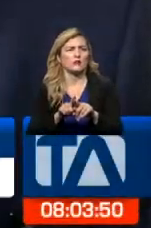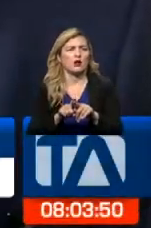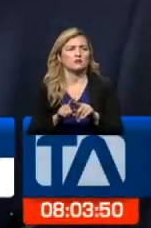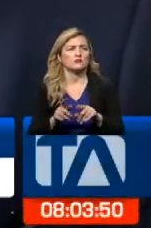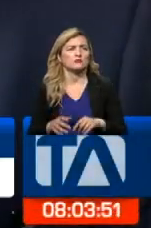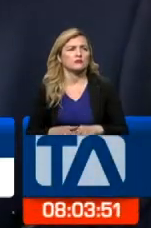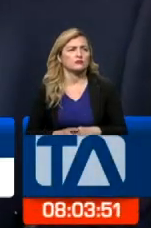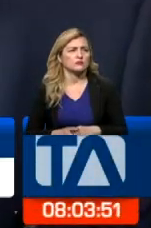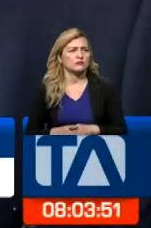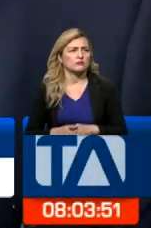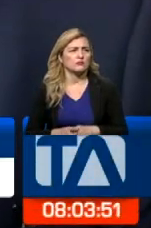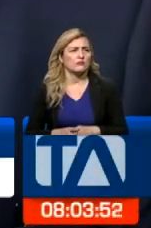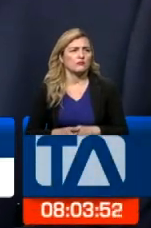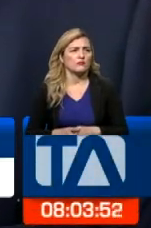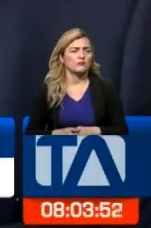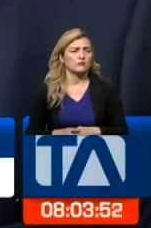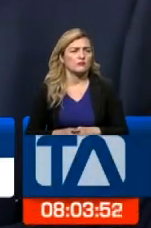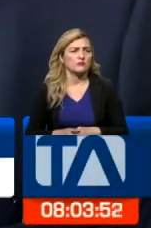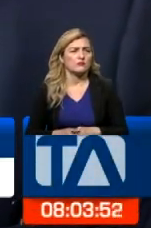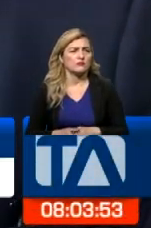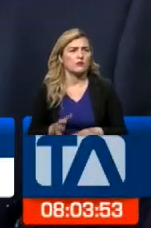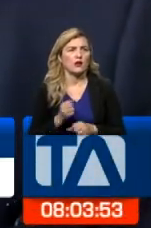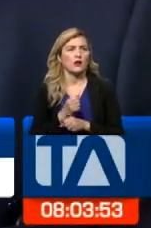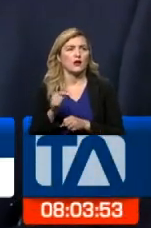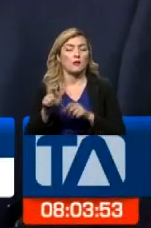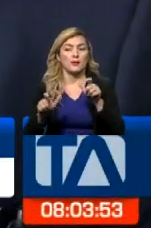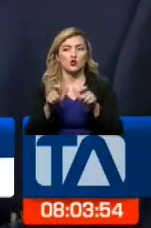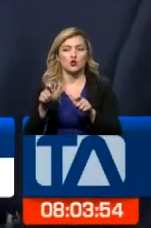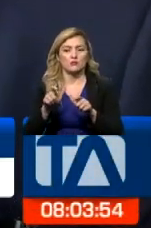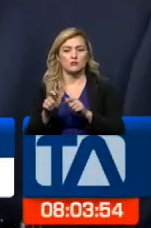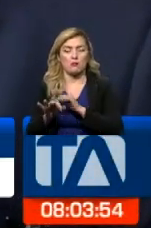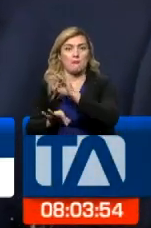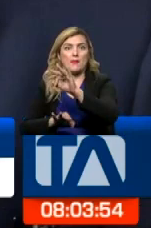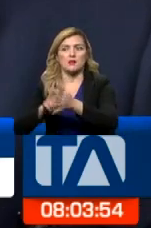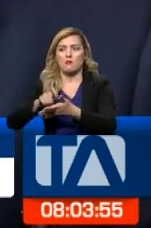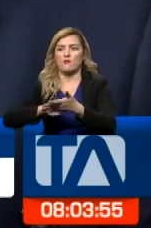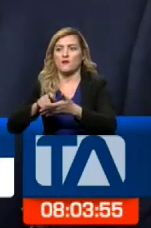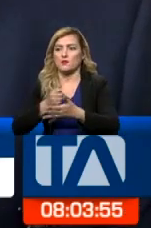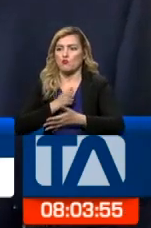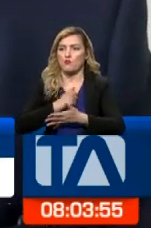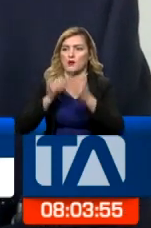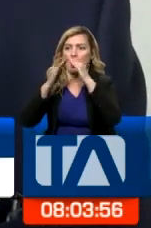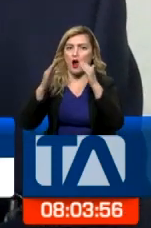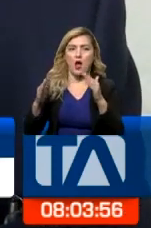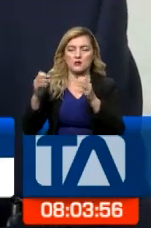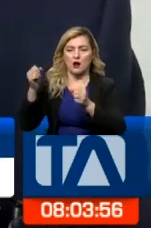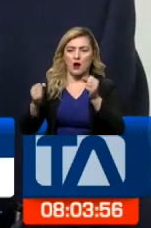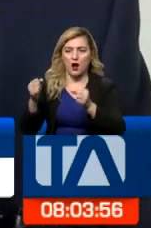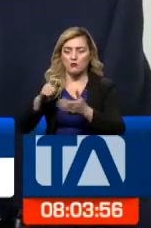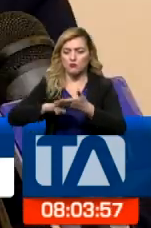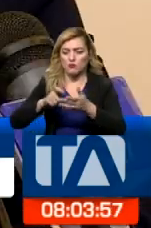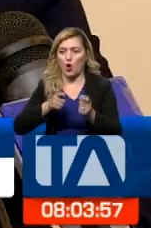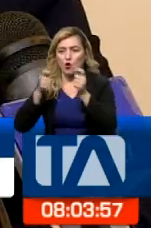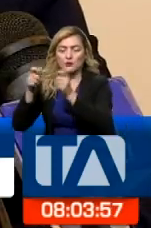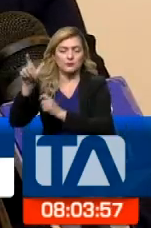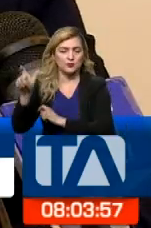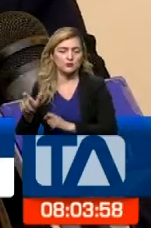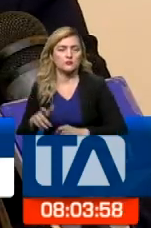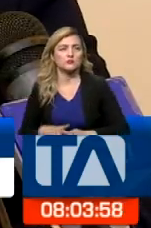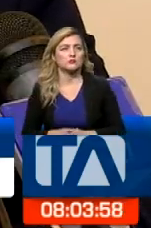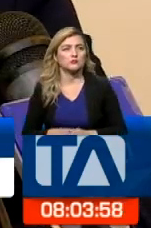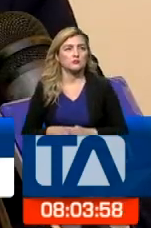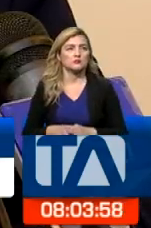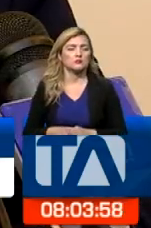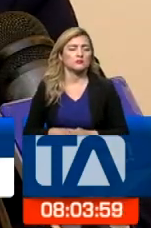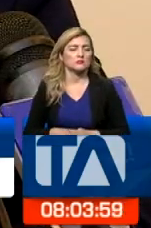Esa acción lo que intenta es evitar que se pasen bienes a donde testaferros. Si bien